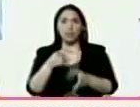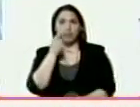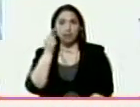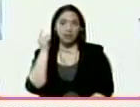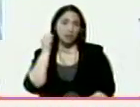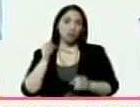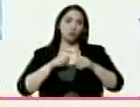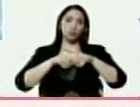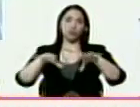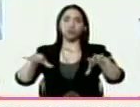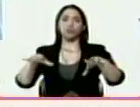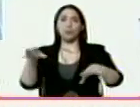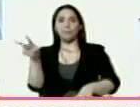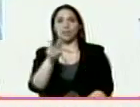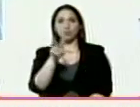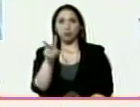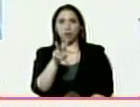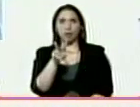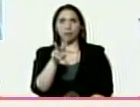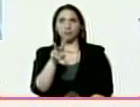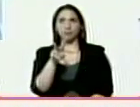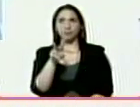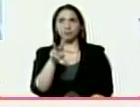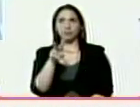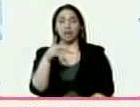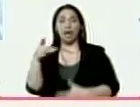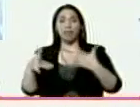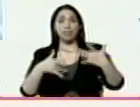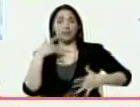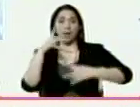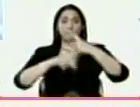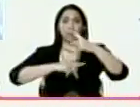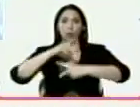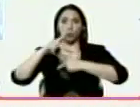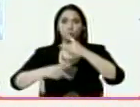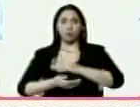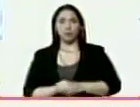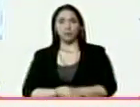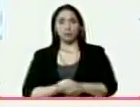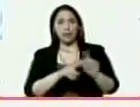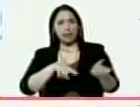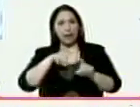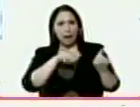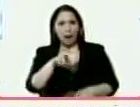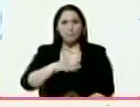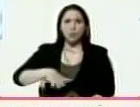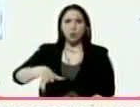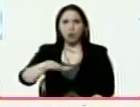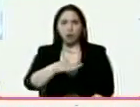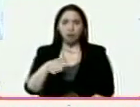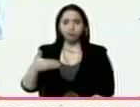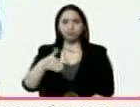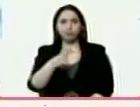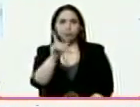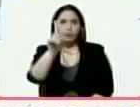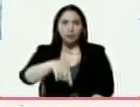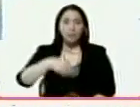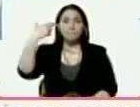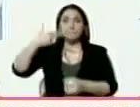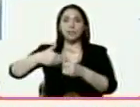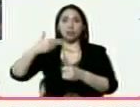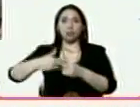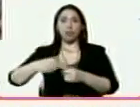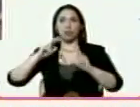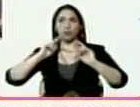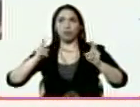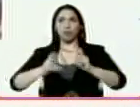despliegan por el territorio nacional en actividades productivas, en el campo agrícola y pecuario, en el campo petrolero, en